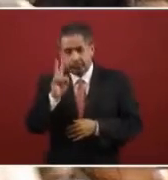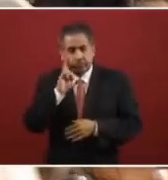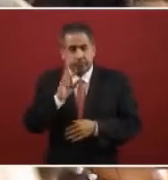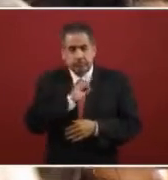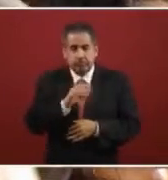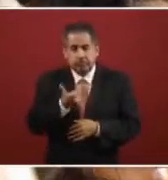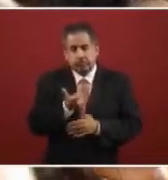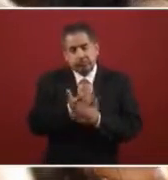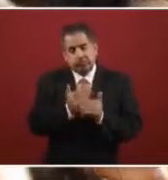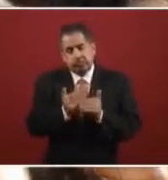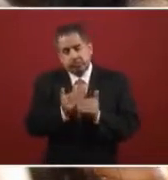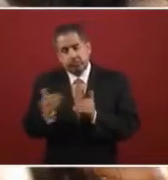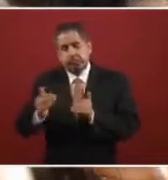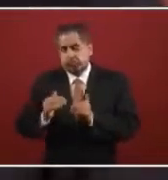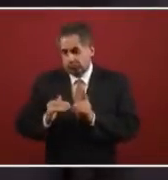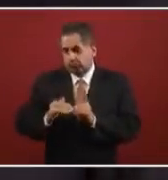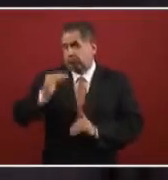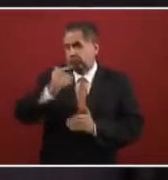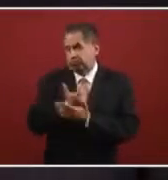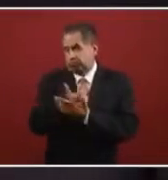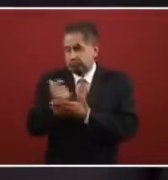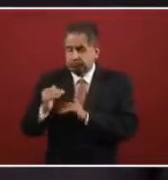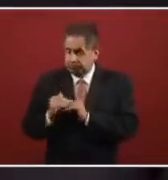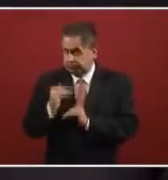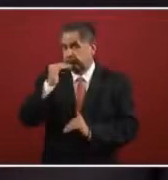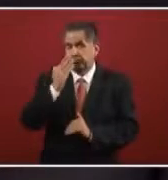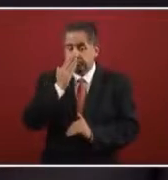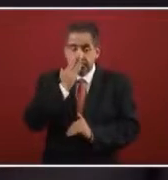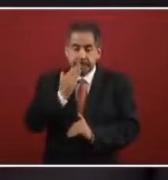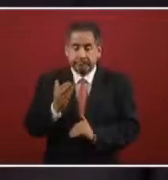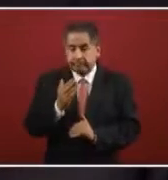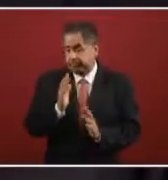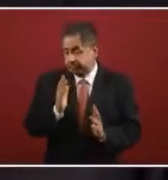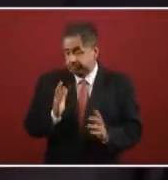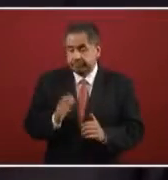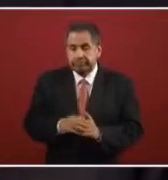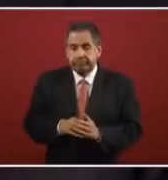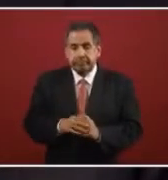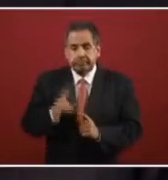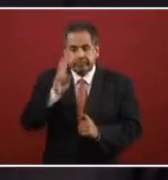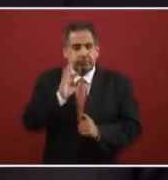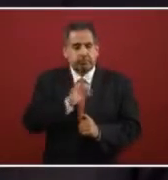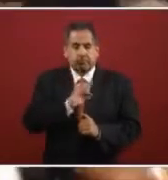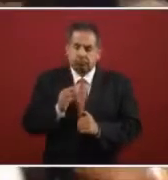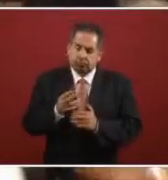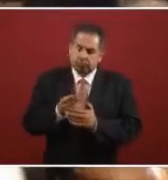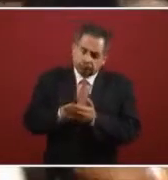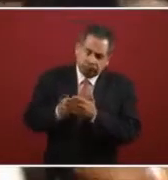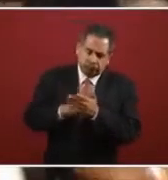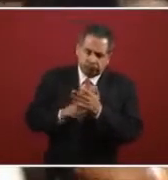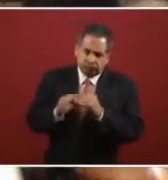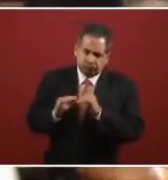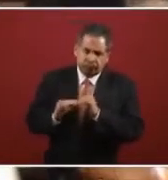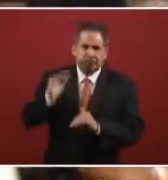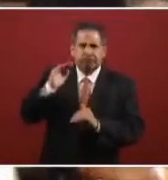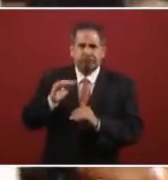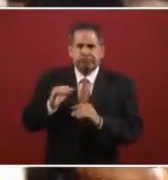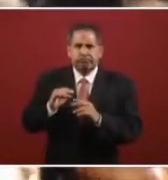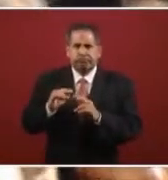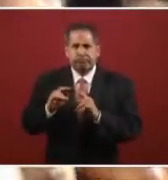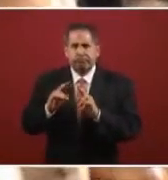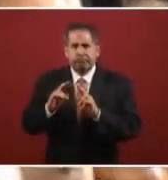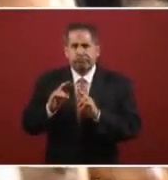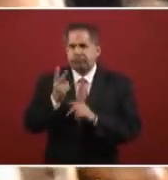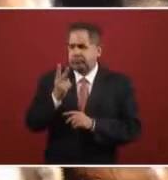aumento possible considerable to- del salario, to have a considerable que raise pudiera in the aumentar, salaries, las unidades,